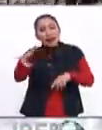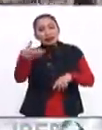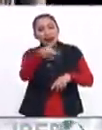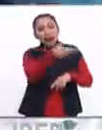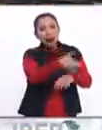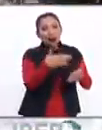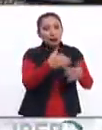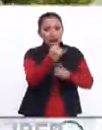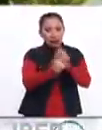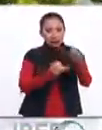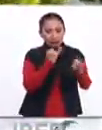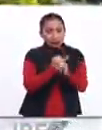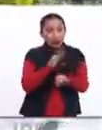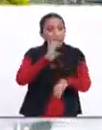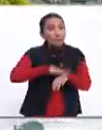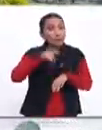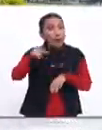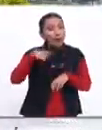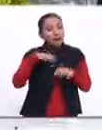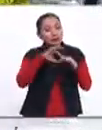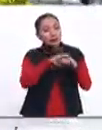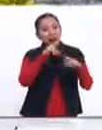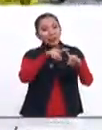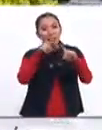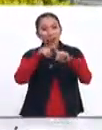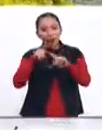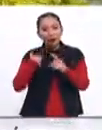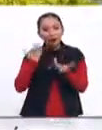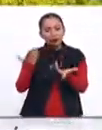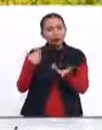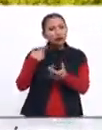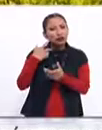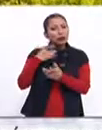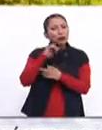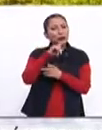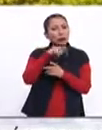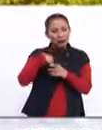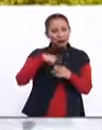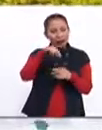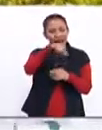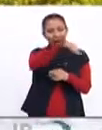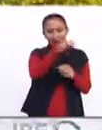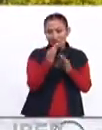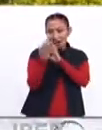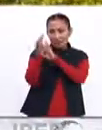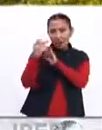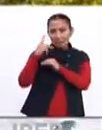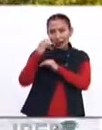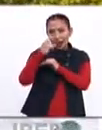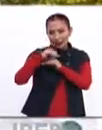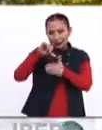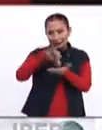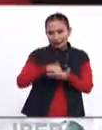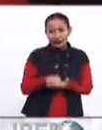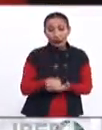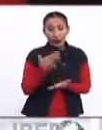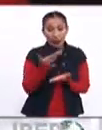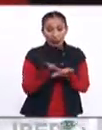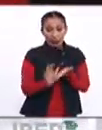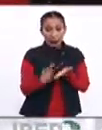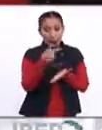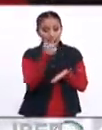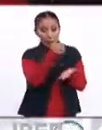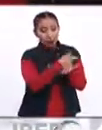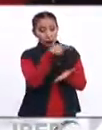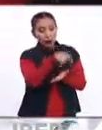restaurantes de cocina internacional, sobre todo asociados con los distintos emprendimientos hoteleros que se extienden enfrente a las playas del centro. Por otro lado,